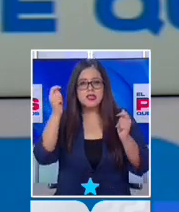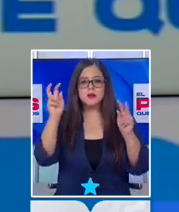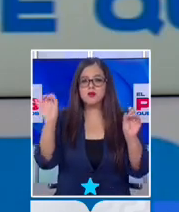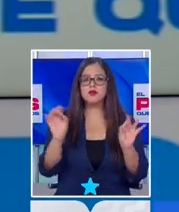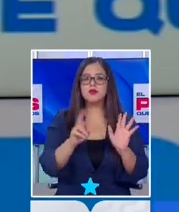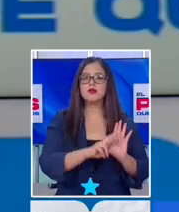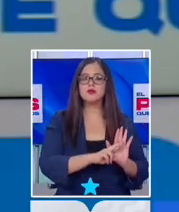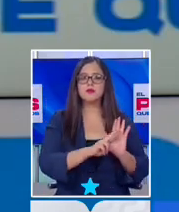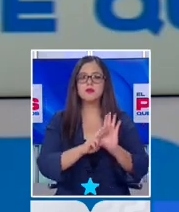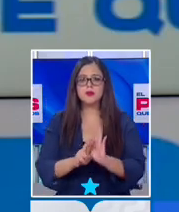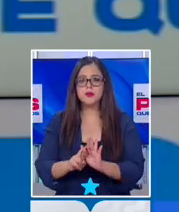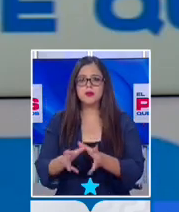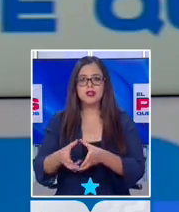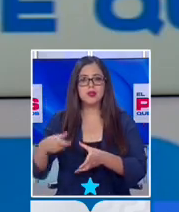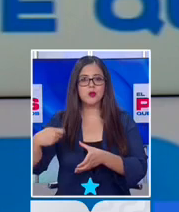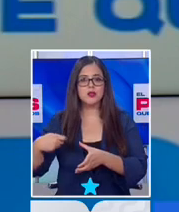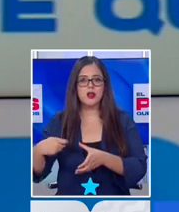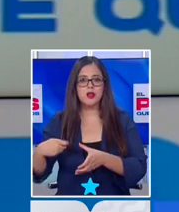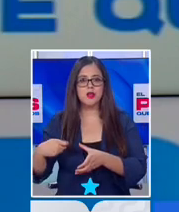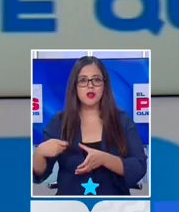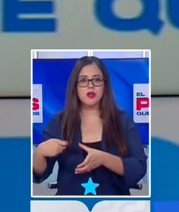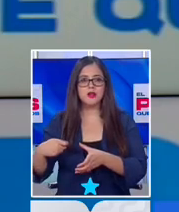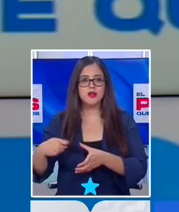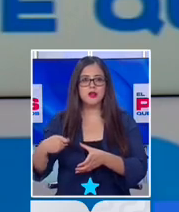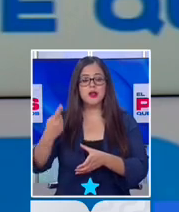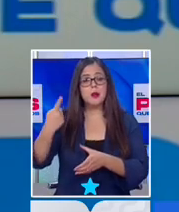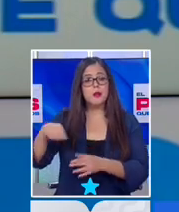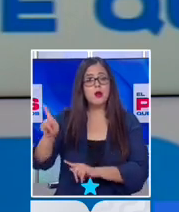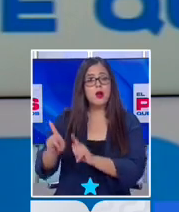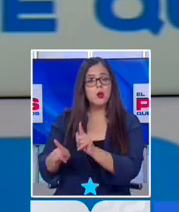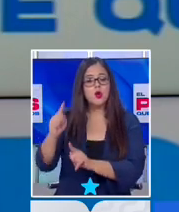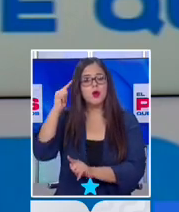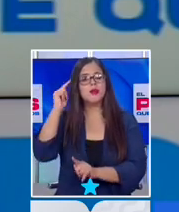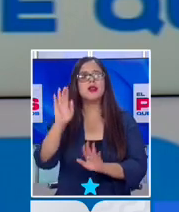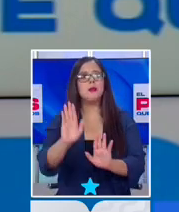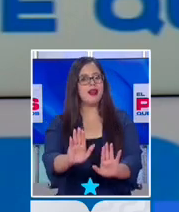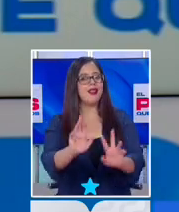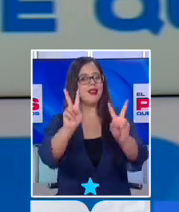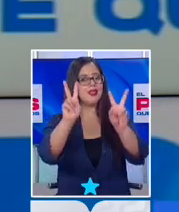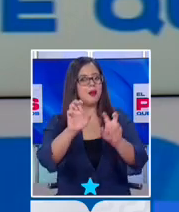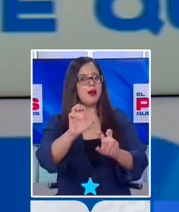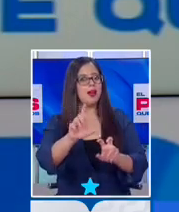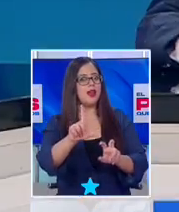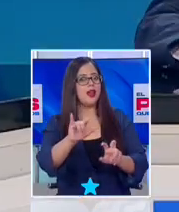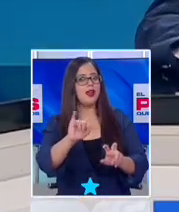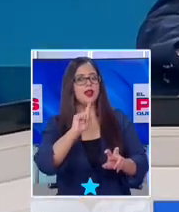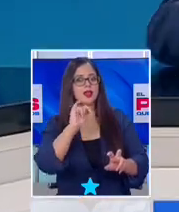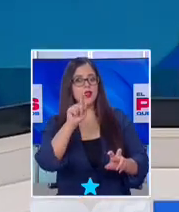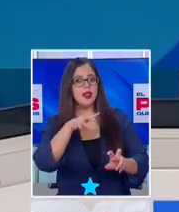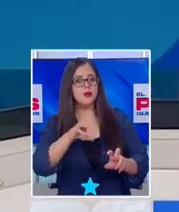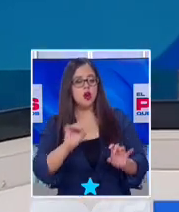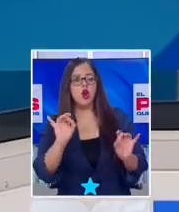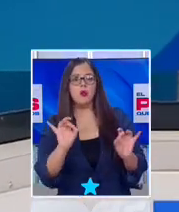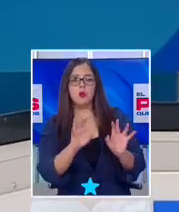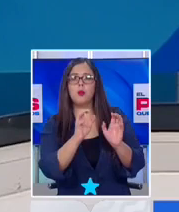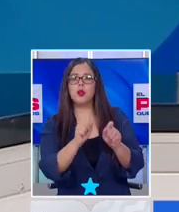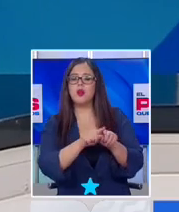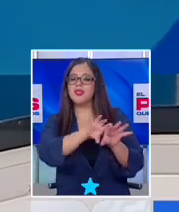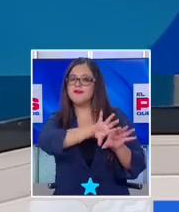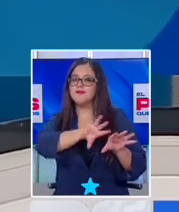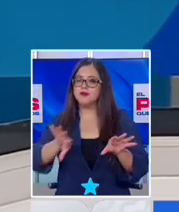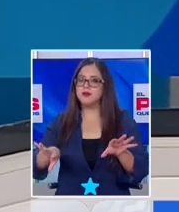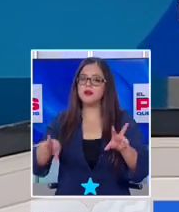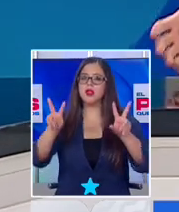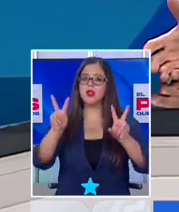elitista del senado o sea que lo he entendido dicen a ver si vamos por elitismo de alguna manera derribar ese tema y que solamente se ha concentrado